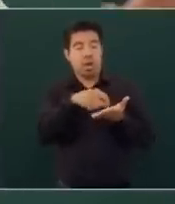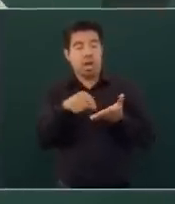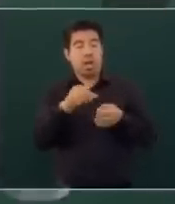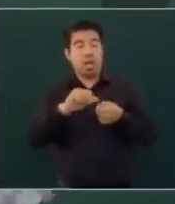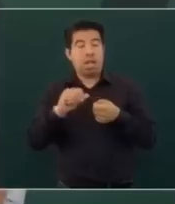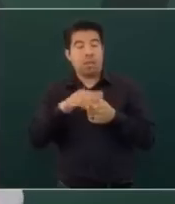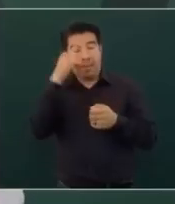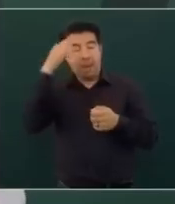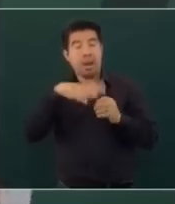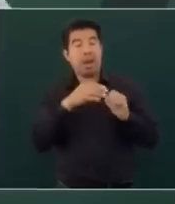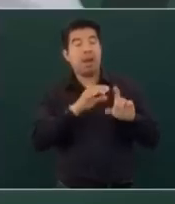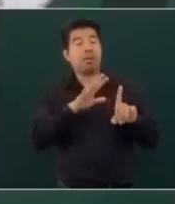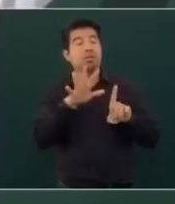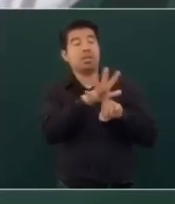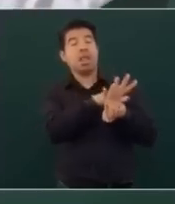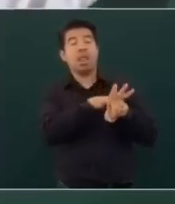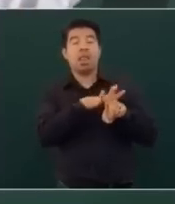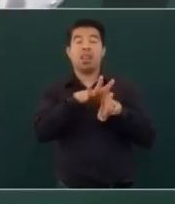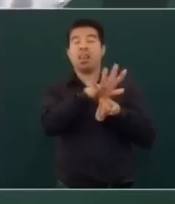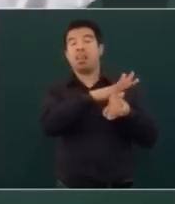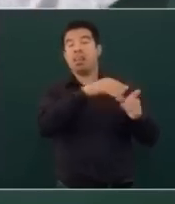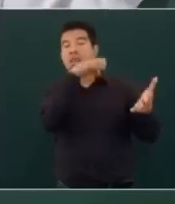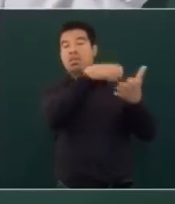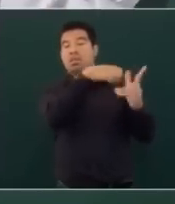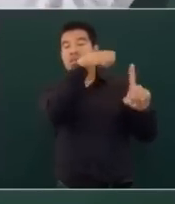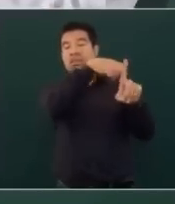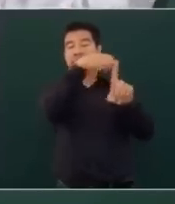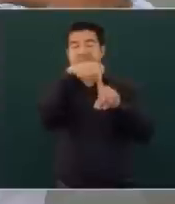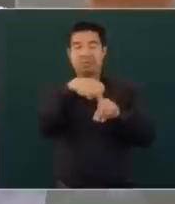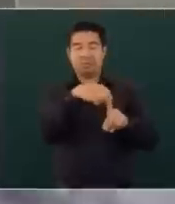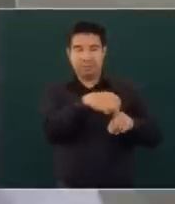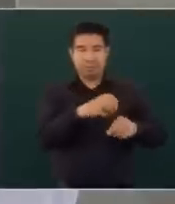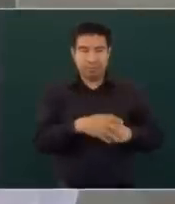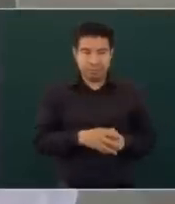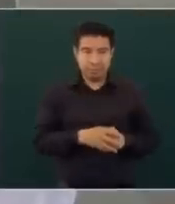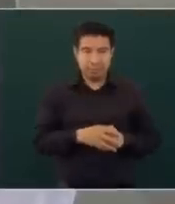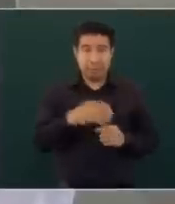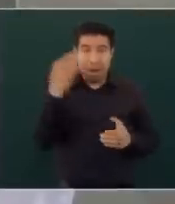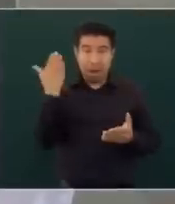Ahora no, ahora ya está muy claro.